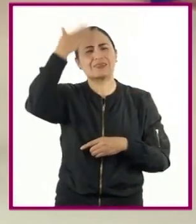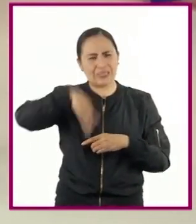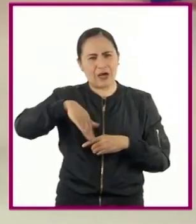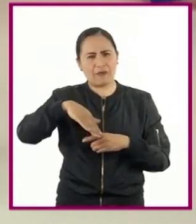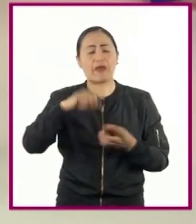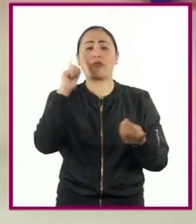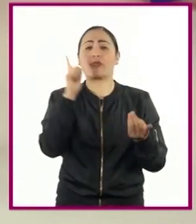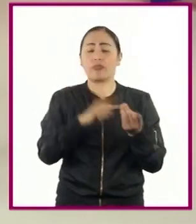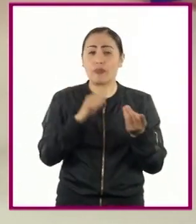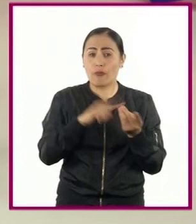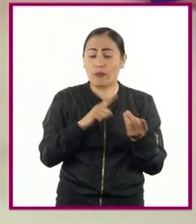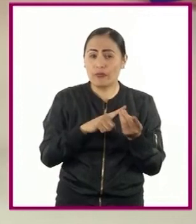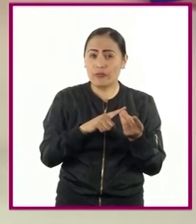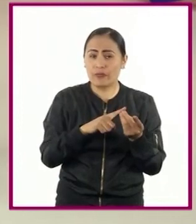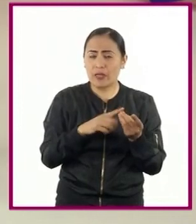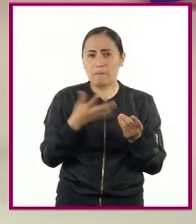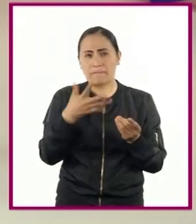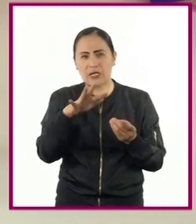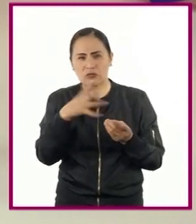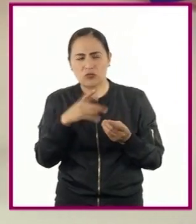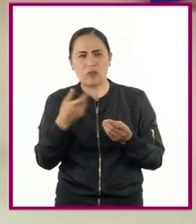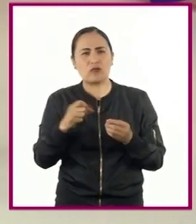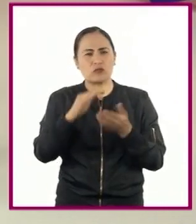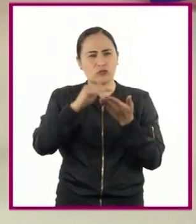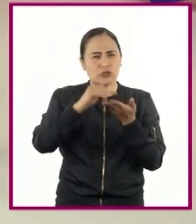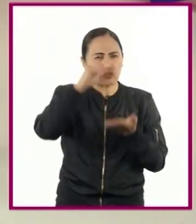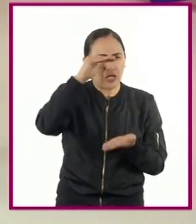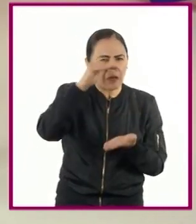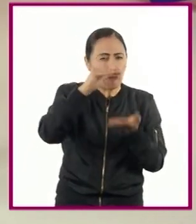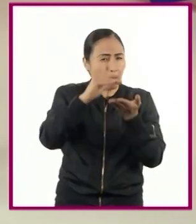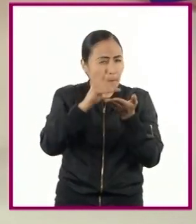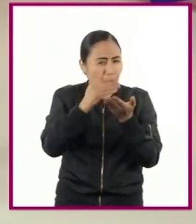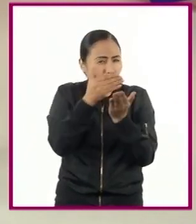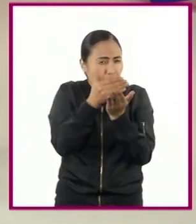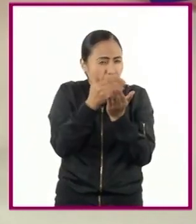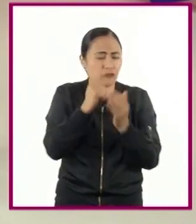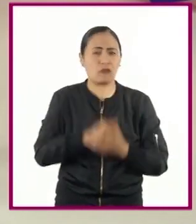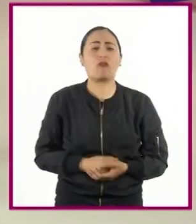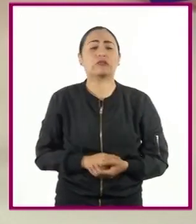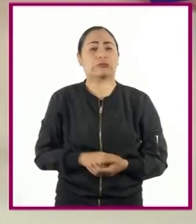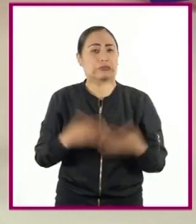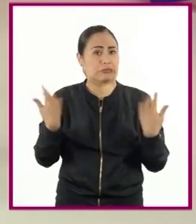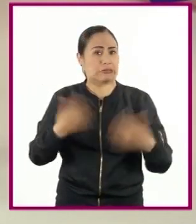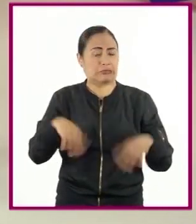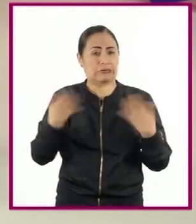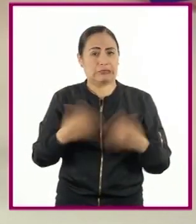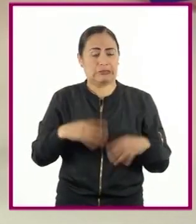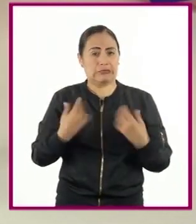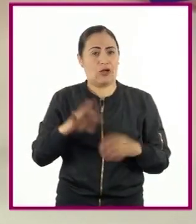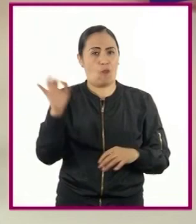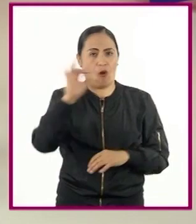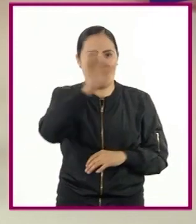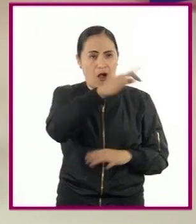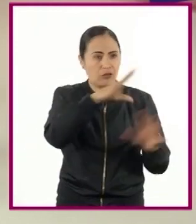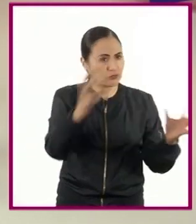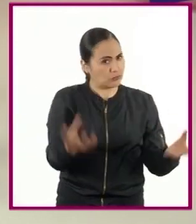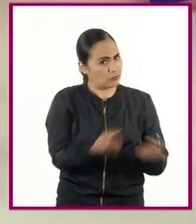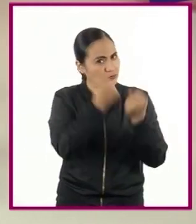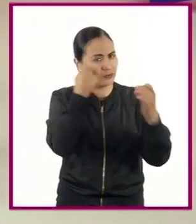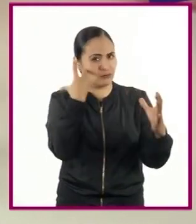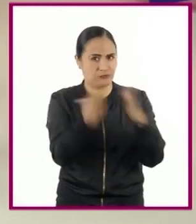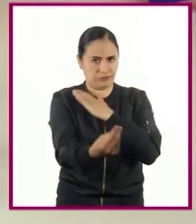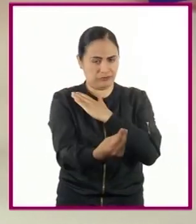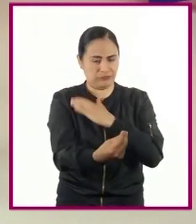está y hasta qué tipo de insecto es. ¡Ay! ¡Sálvense, mosquitos!